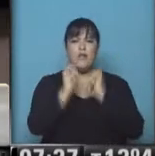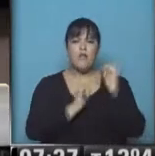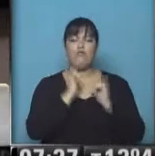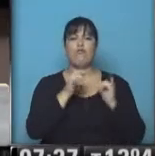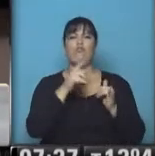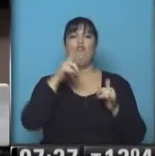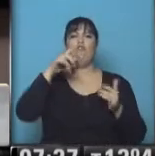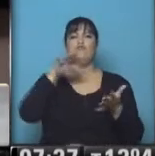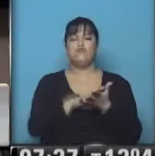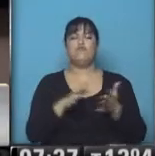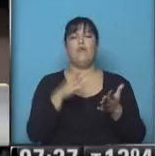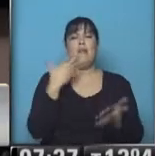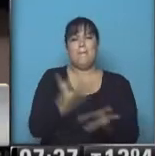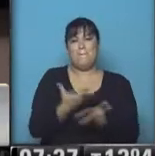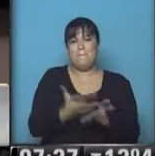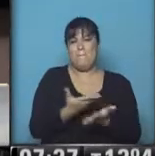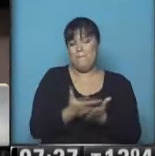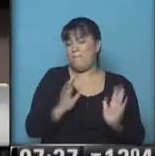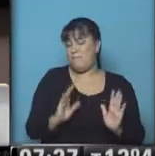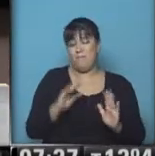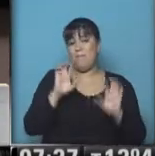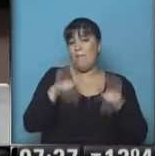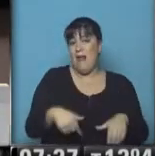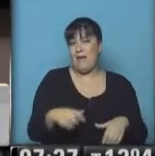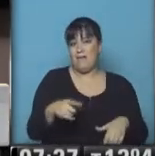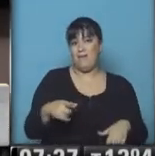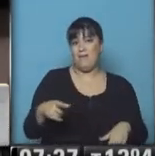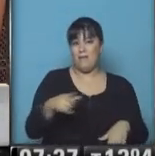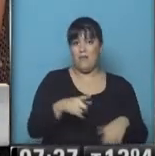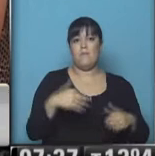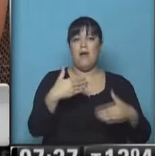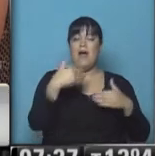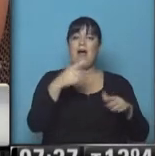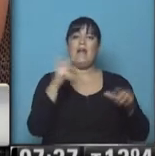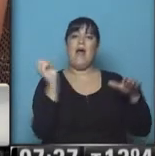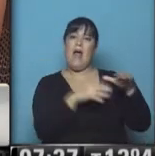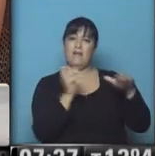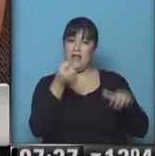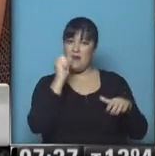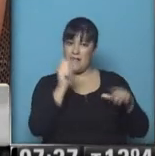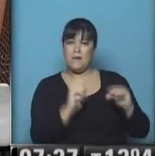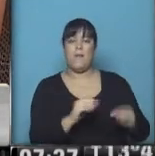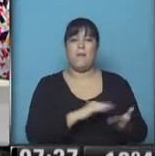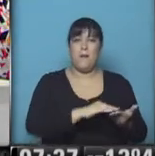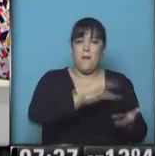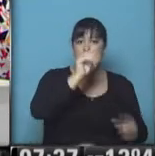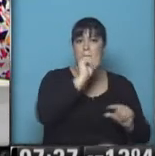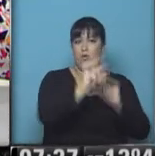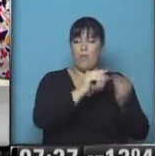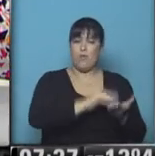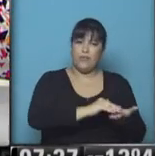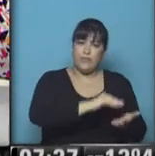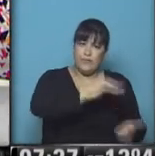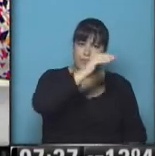sendero en el cual él espera que vayan subiendo las reservas de su nivel actual pero paulatinamente y a medida que